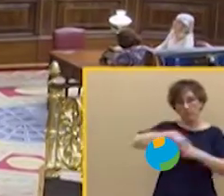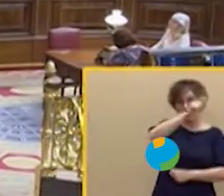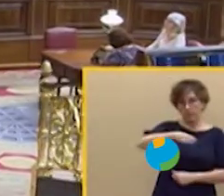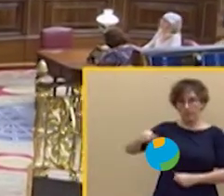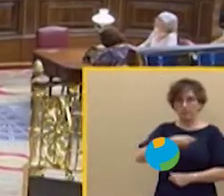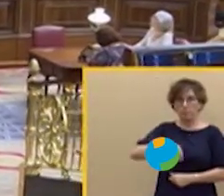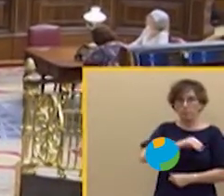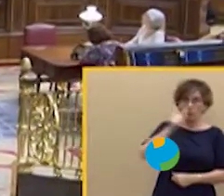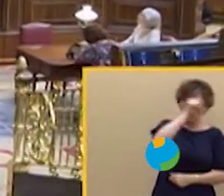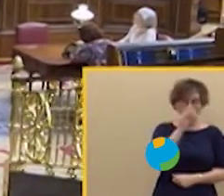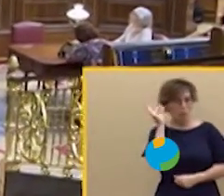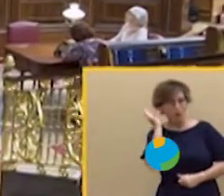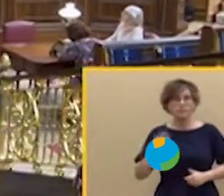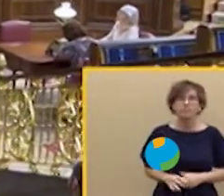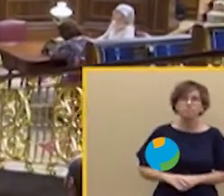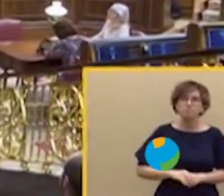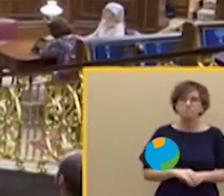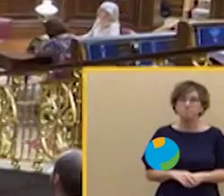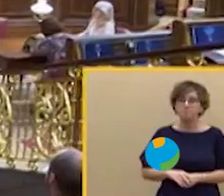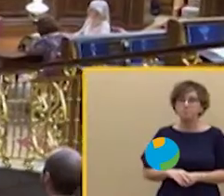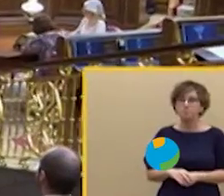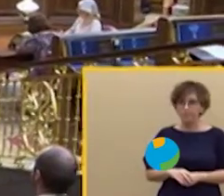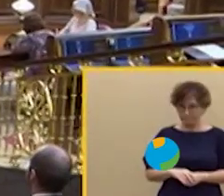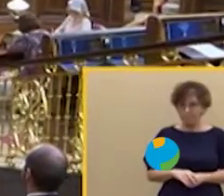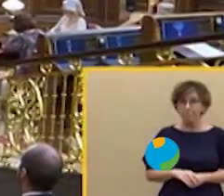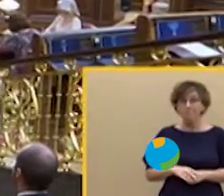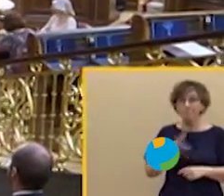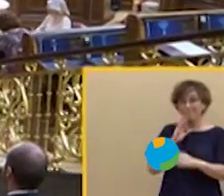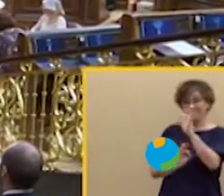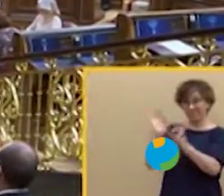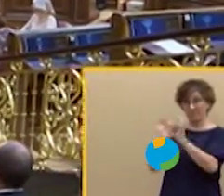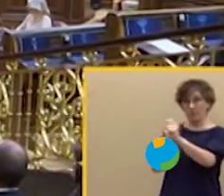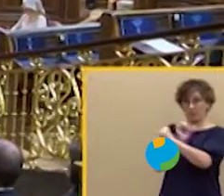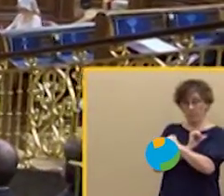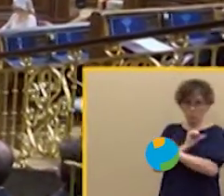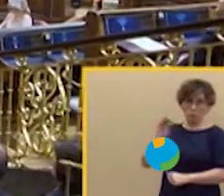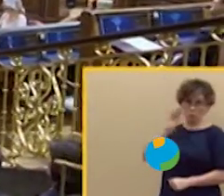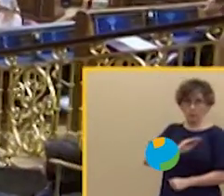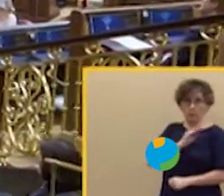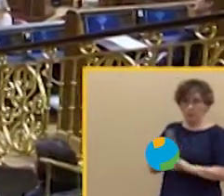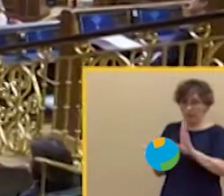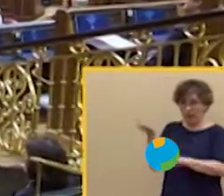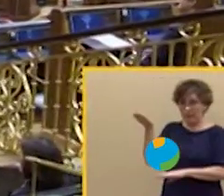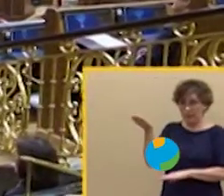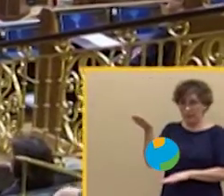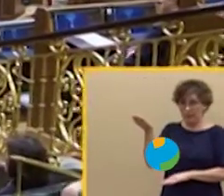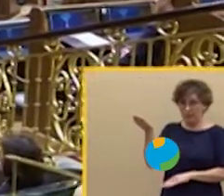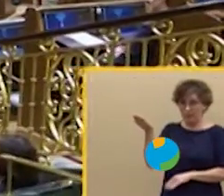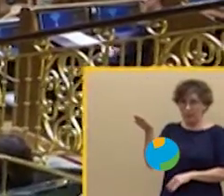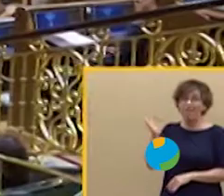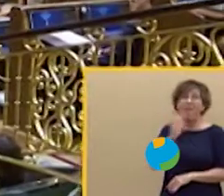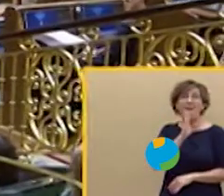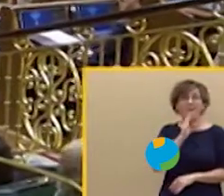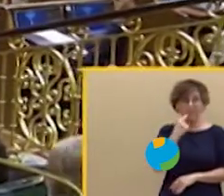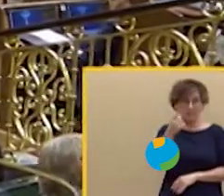contra, pero que se han abstenido como un gesto más en su negociación interna. La vicepresidenta del Ejecutivo en funciones, Carmen Calvo,